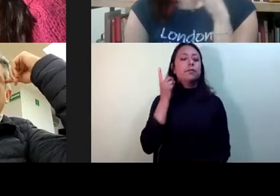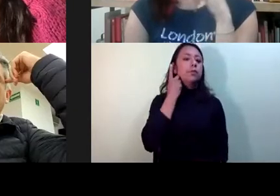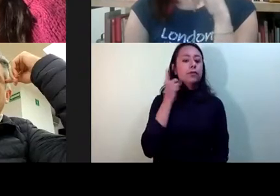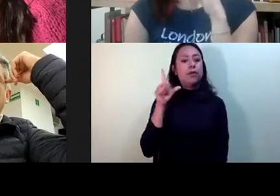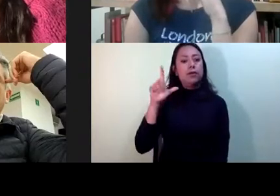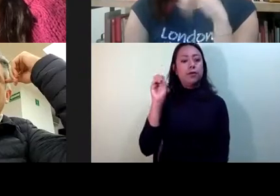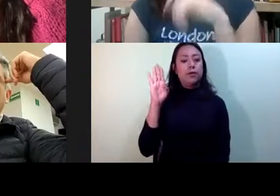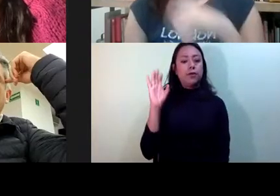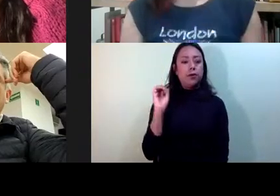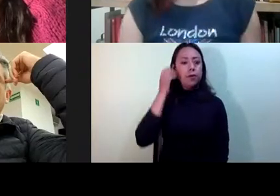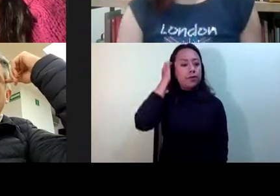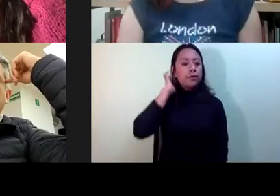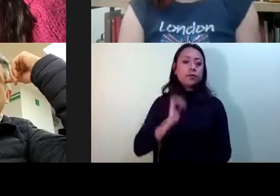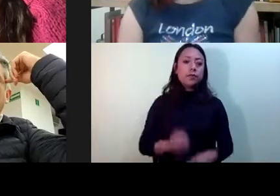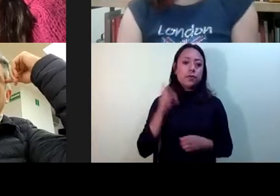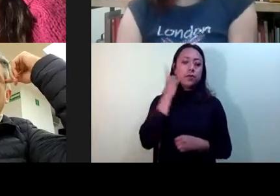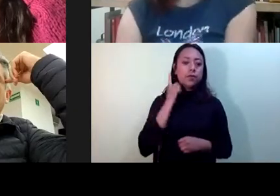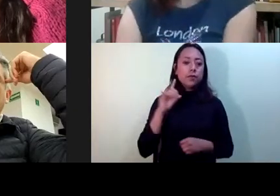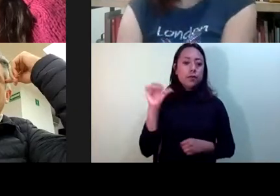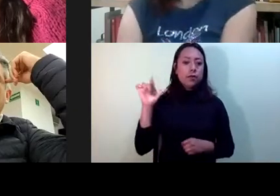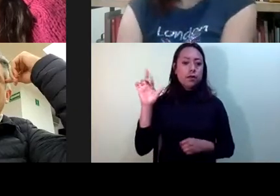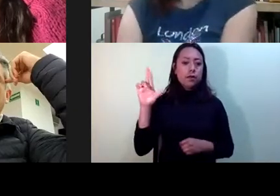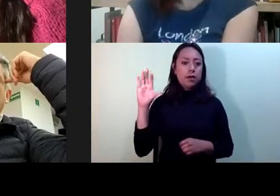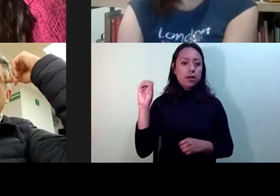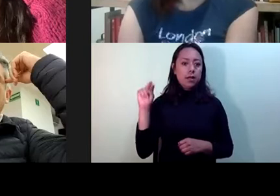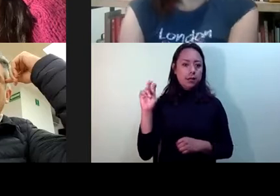Diputado Ernesto Alarcón Jiménez. En contra.